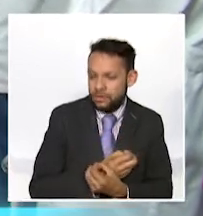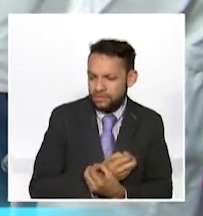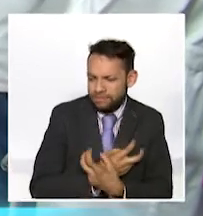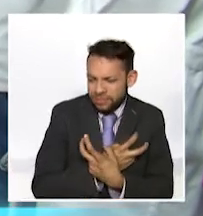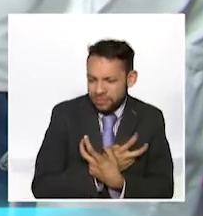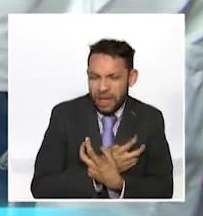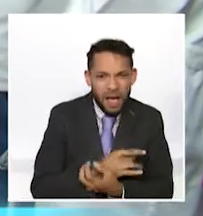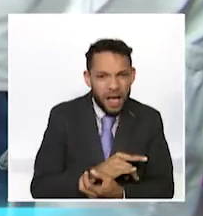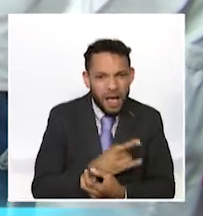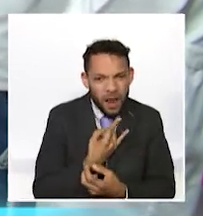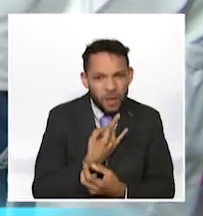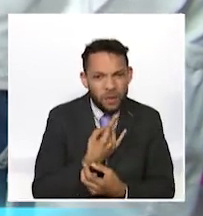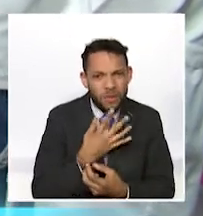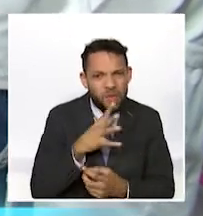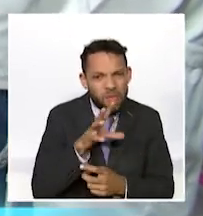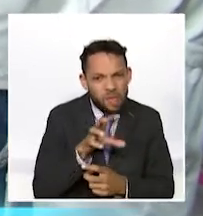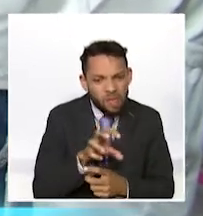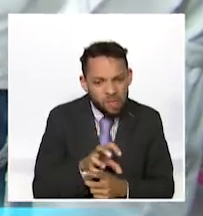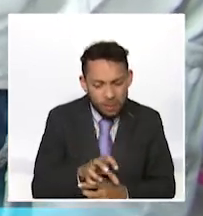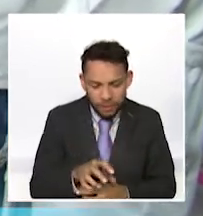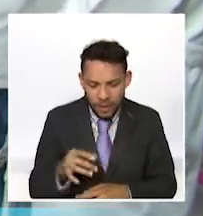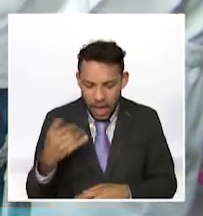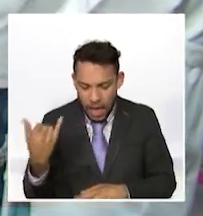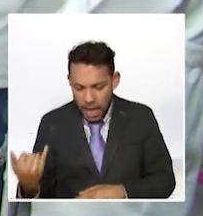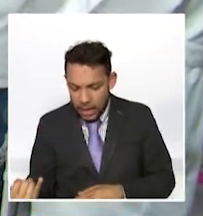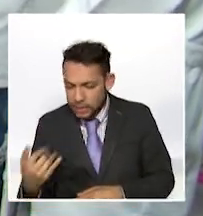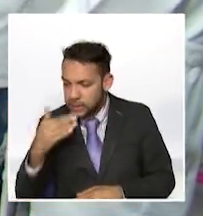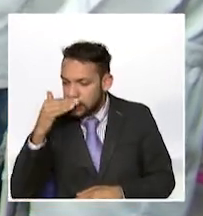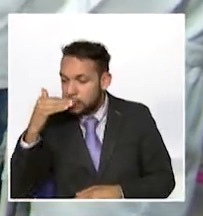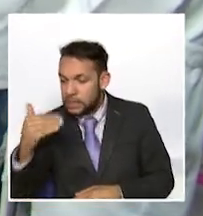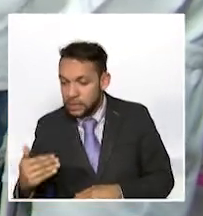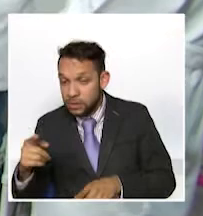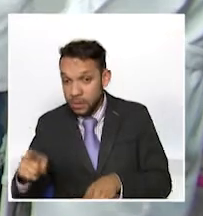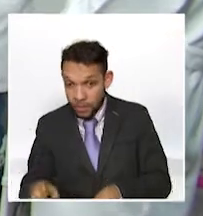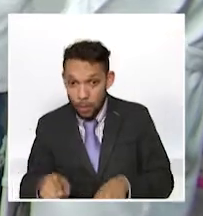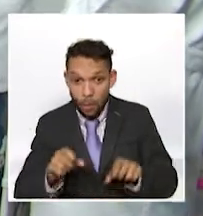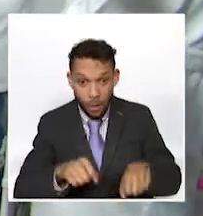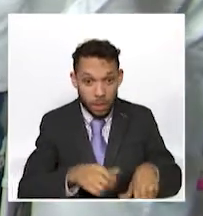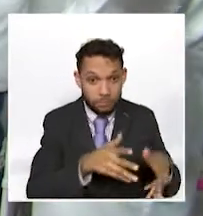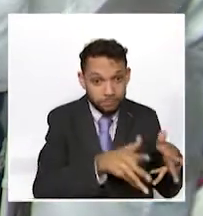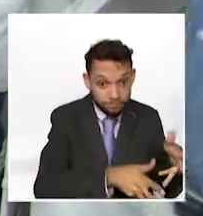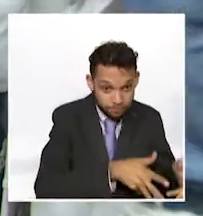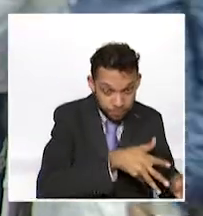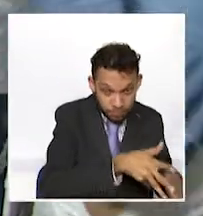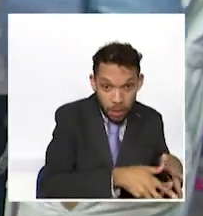de pronto en el caso de los niños, ¿es posible también usar la quiropraxia?